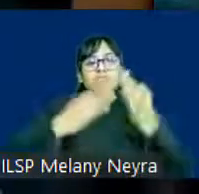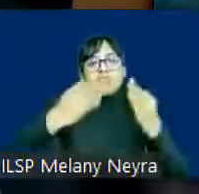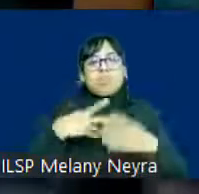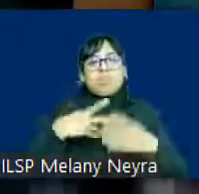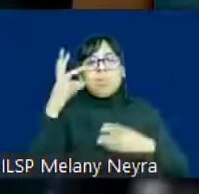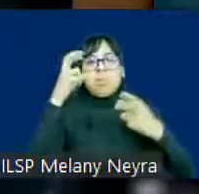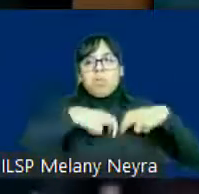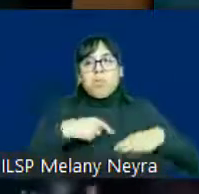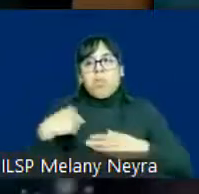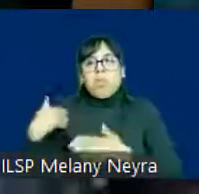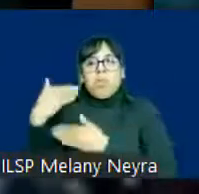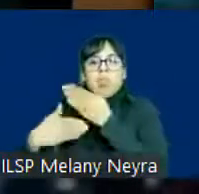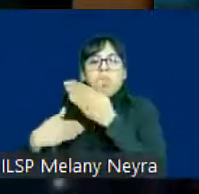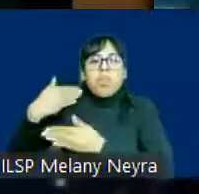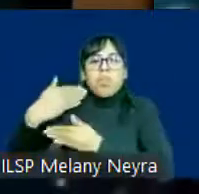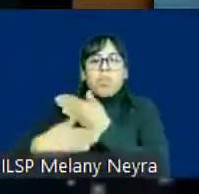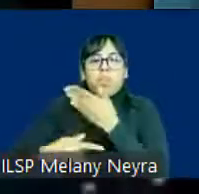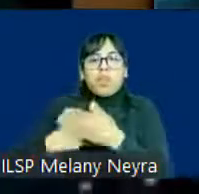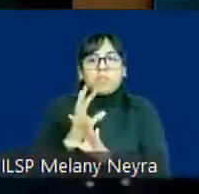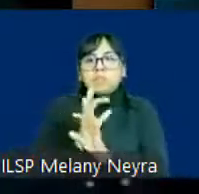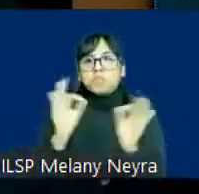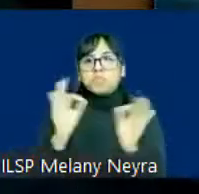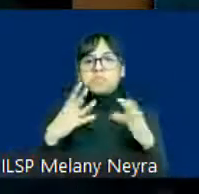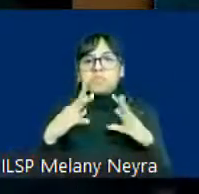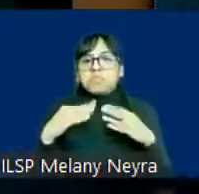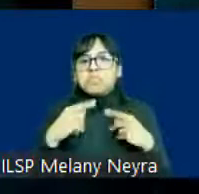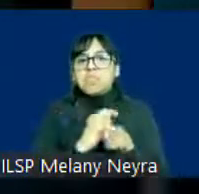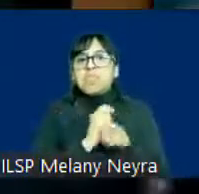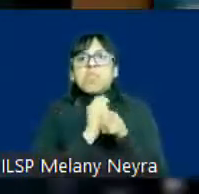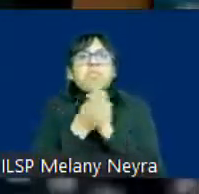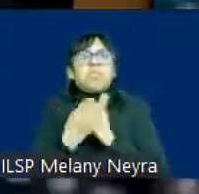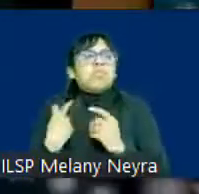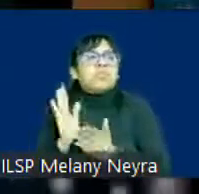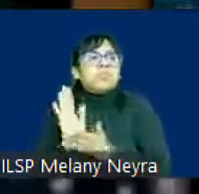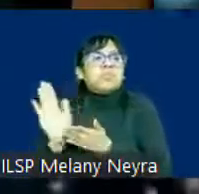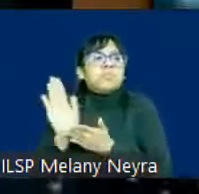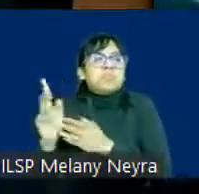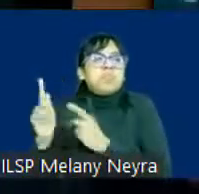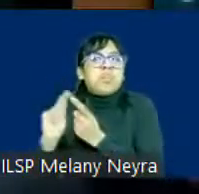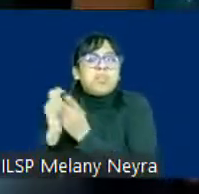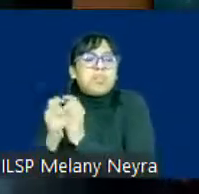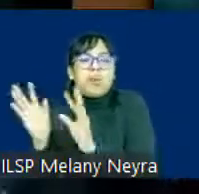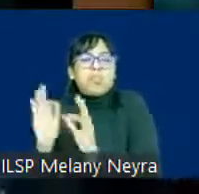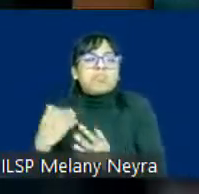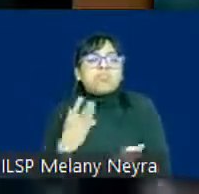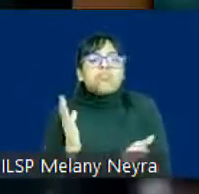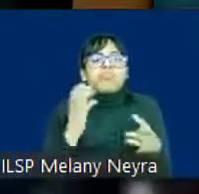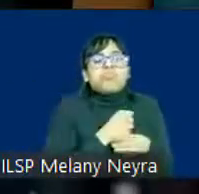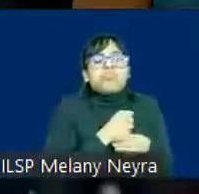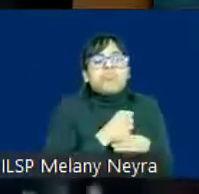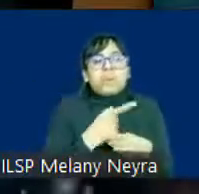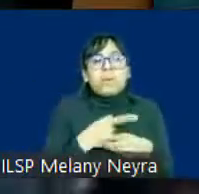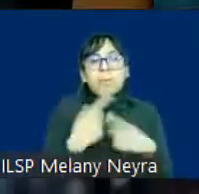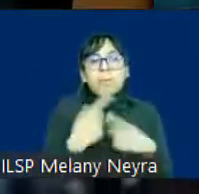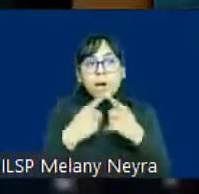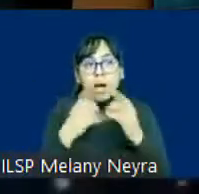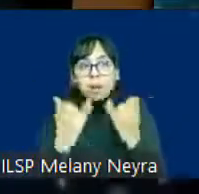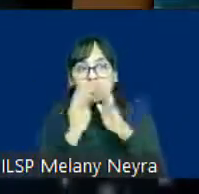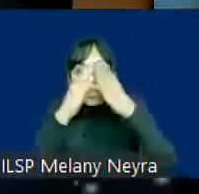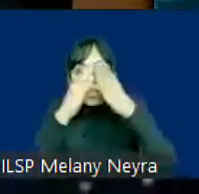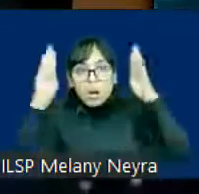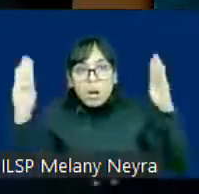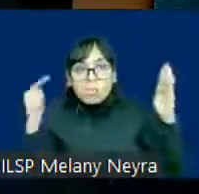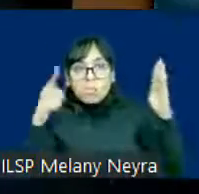los años y no aceptamos siquiera la posibilidad de cambios. Por ello son tan útiles eventos como este que está